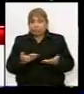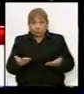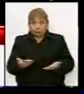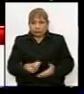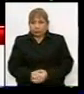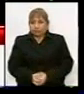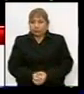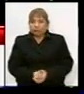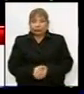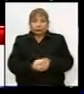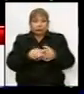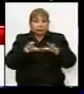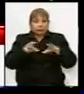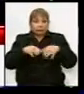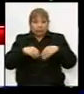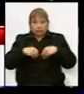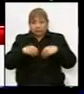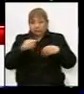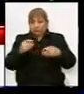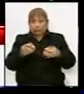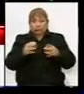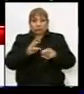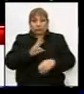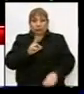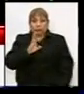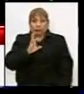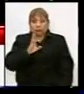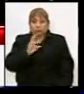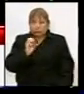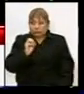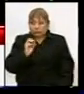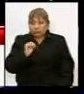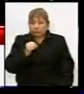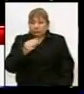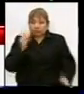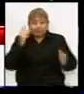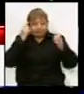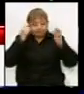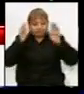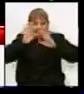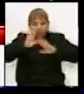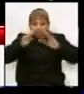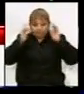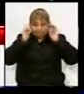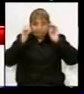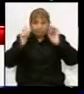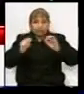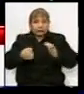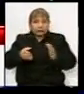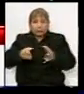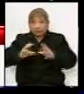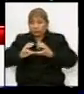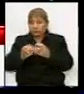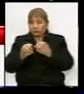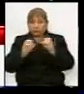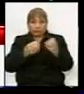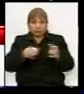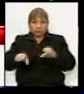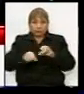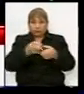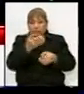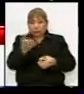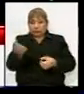aprobar esta reforma por la población nos preocuparemos en estas cámaras que tenían que hacer su